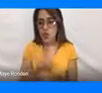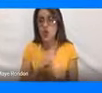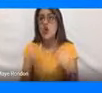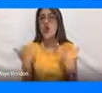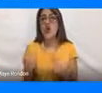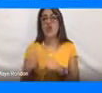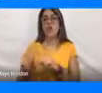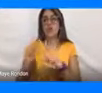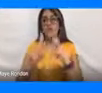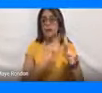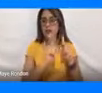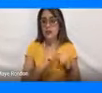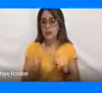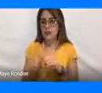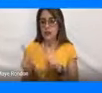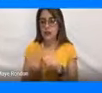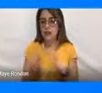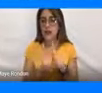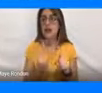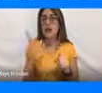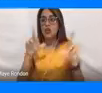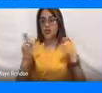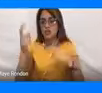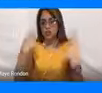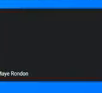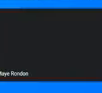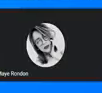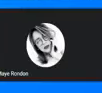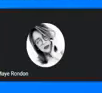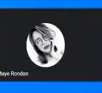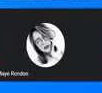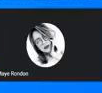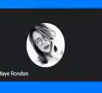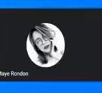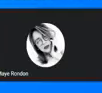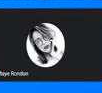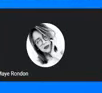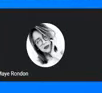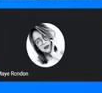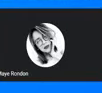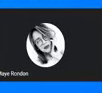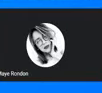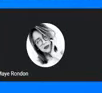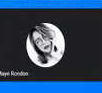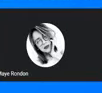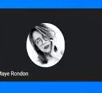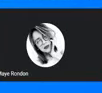diferentes destinos turísticos a nivel nacional. Siguiente, por favor.